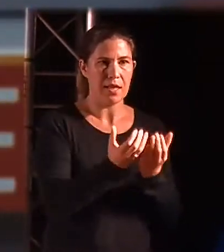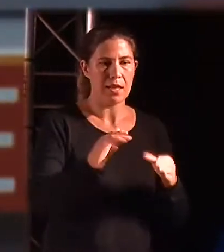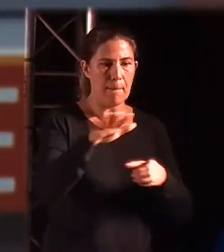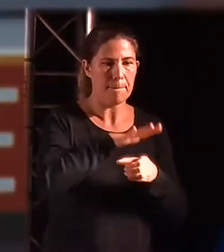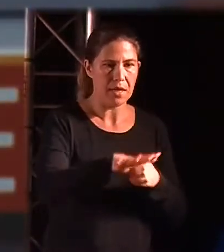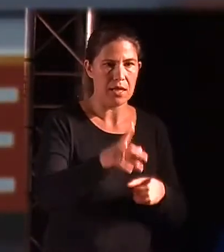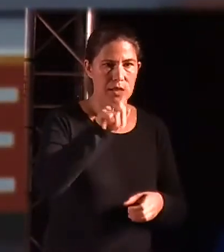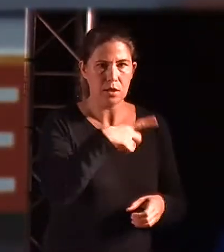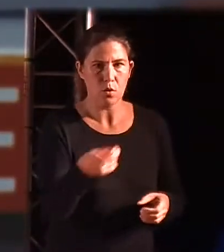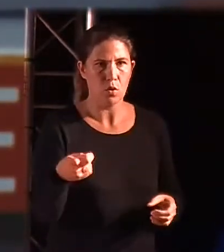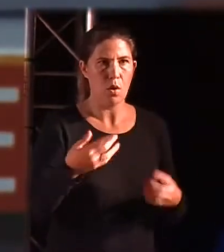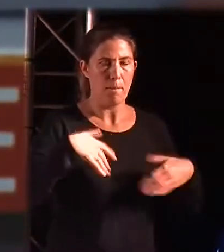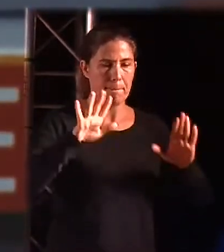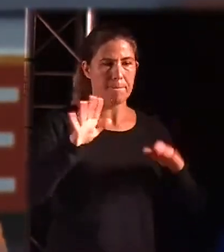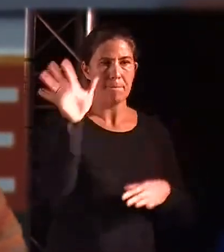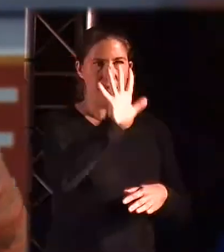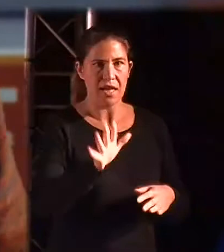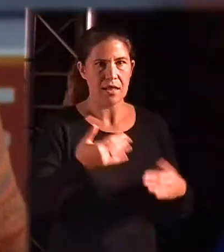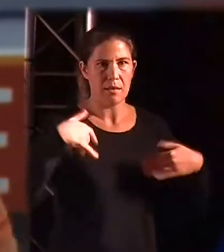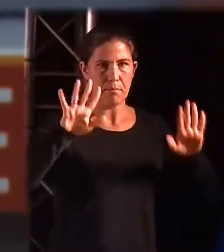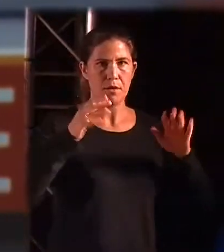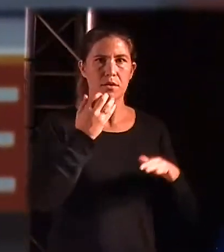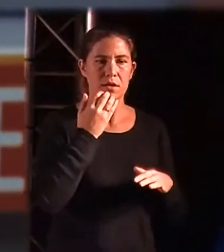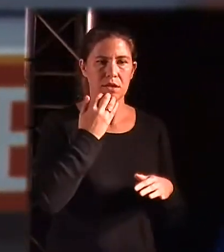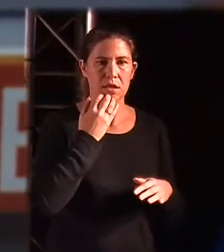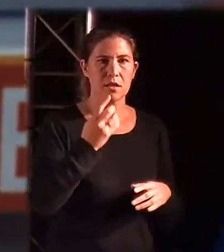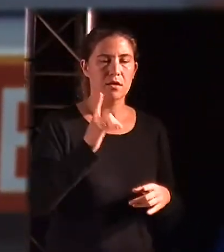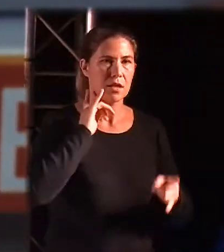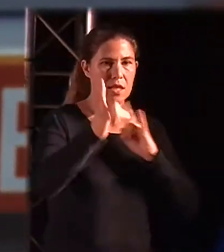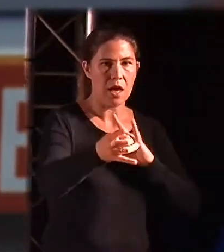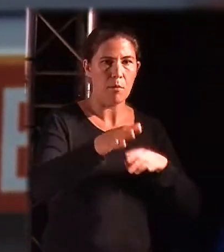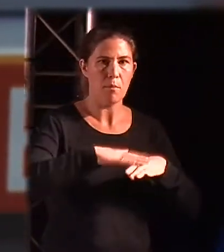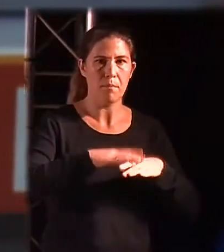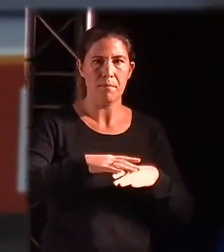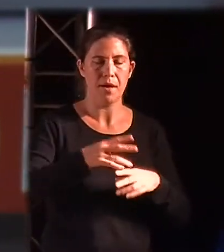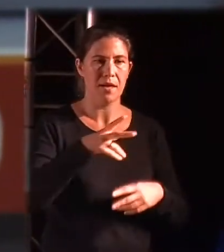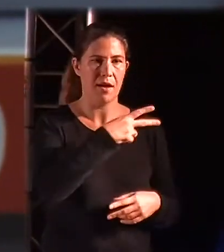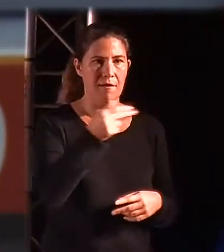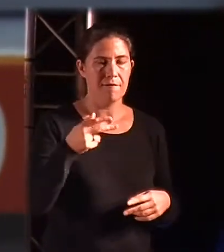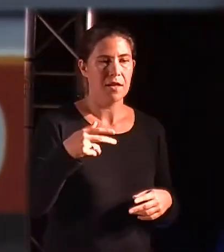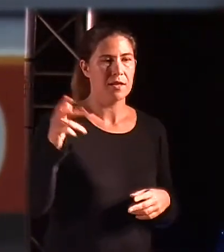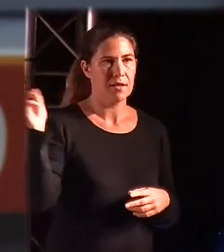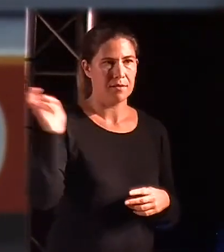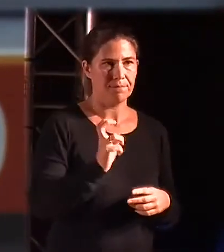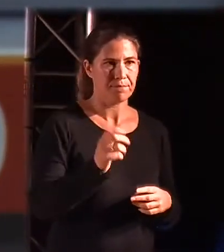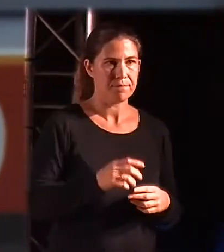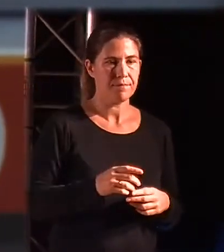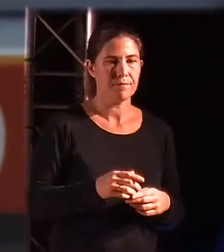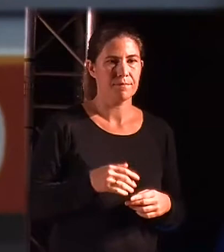hecho, parece plana, pero si no te llaman para salir el viernes, eso te afecta. Error de conformidad social.